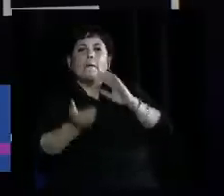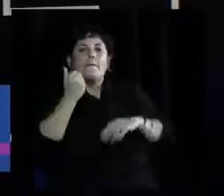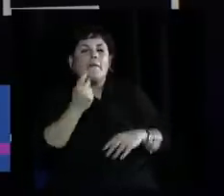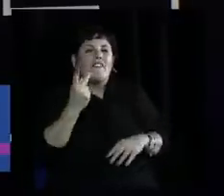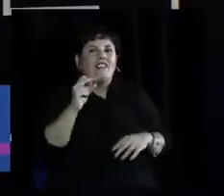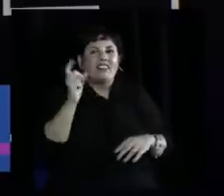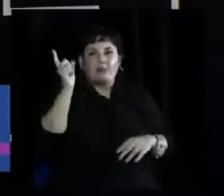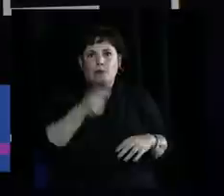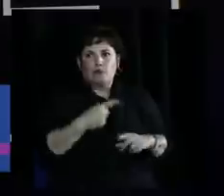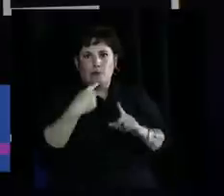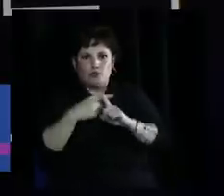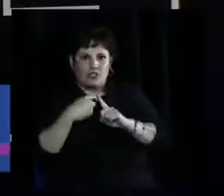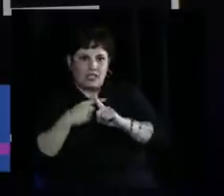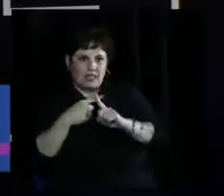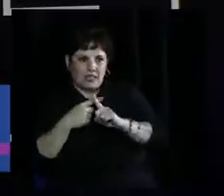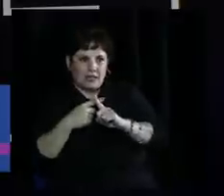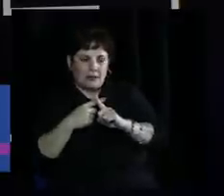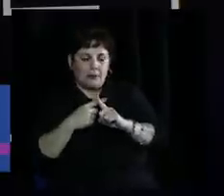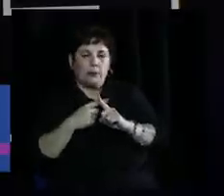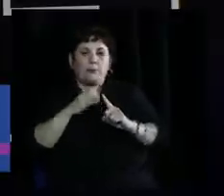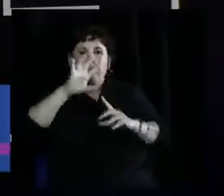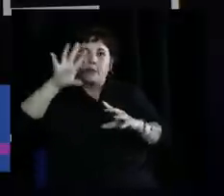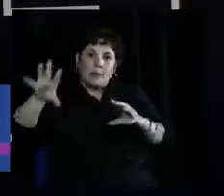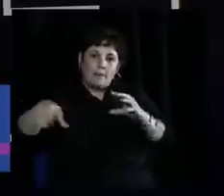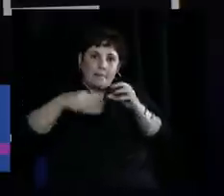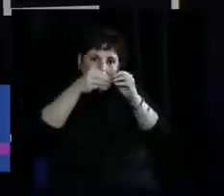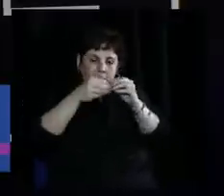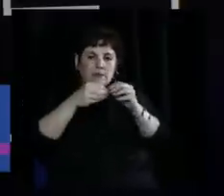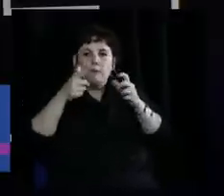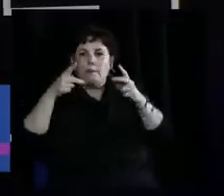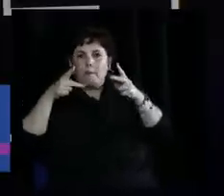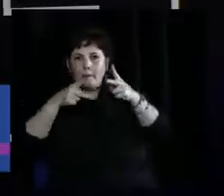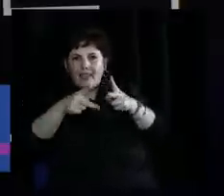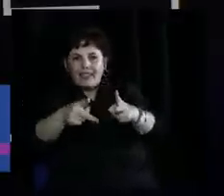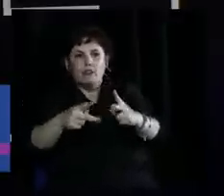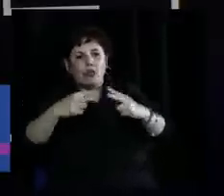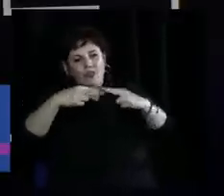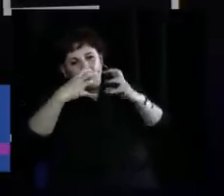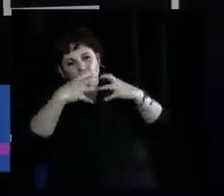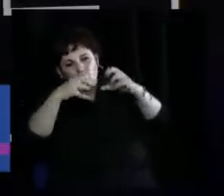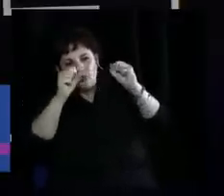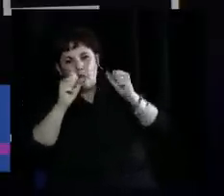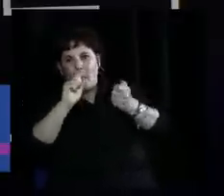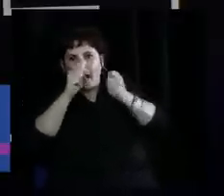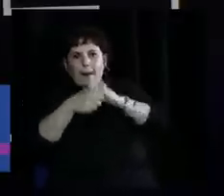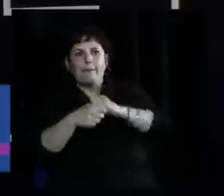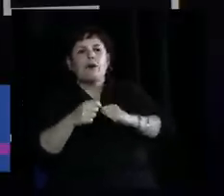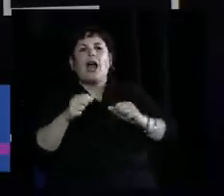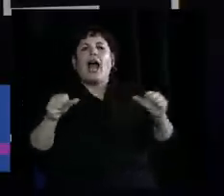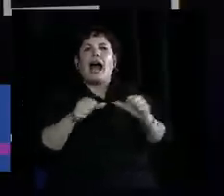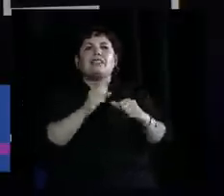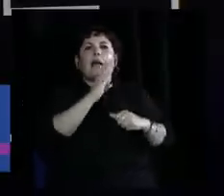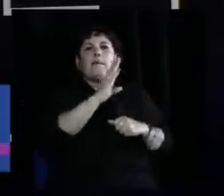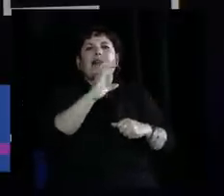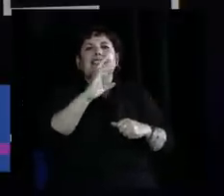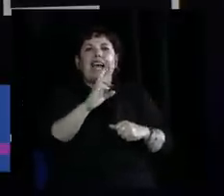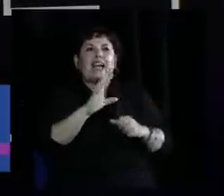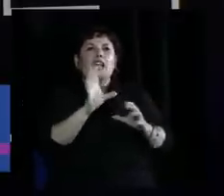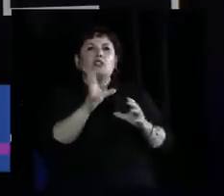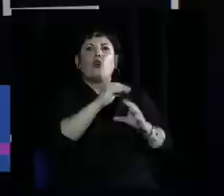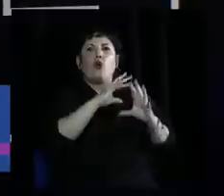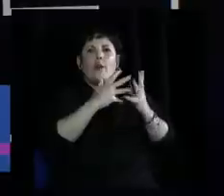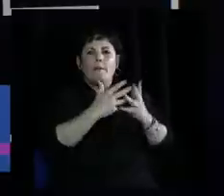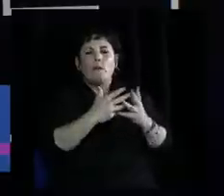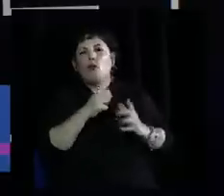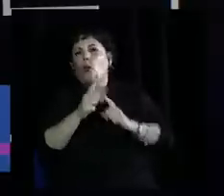20% de positividad. A esto hay que añadirle que la metodología de diagnóstico cambió. Entonces ya no se hace PCR a todo el mundo, sino que a muchas personas